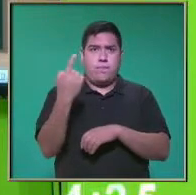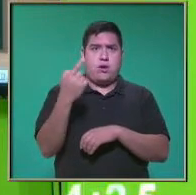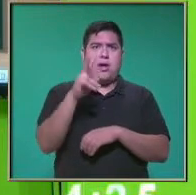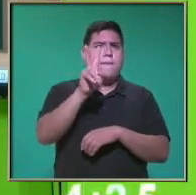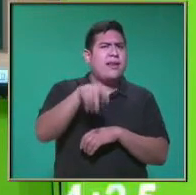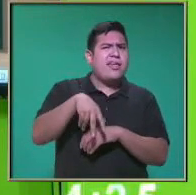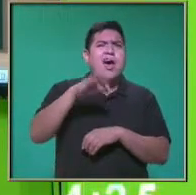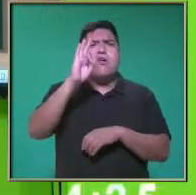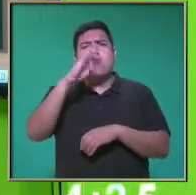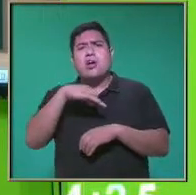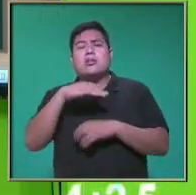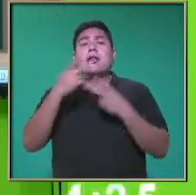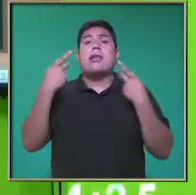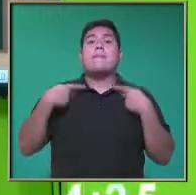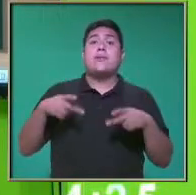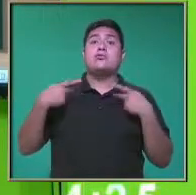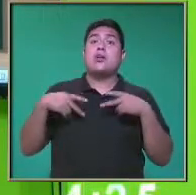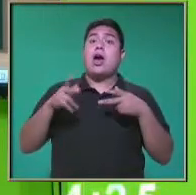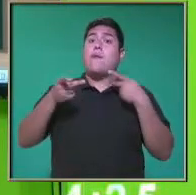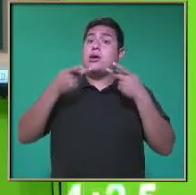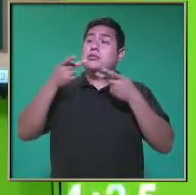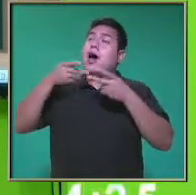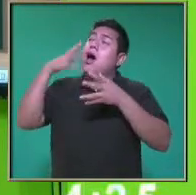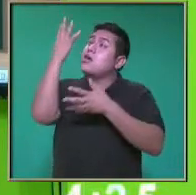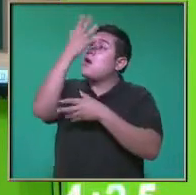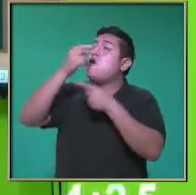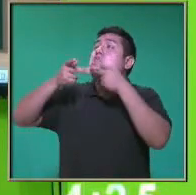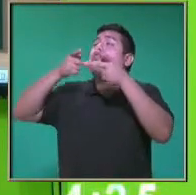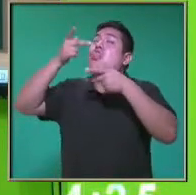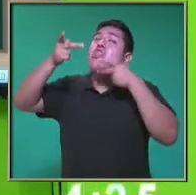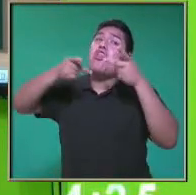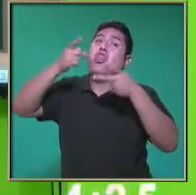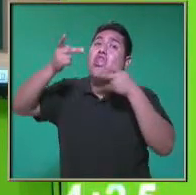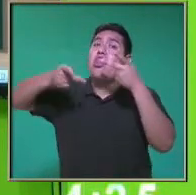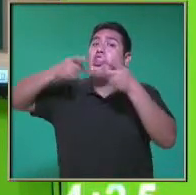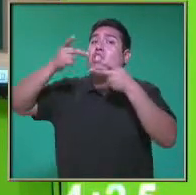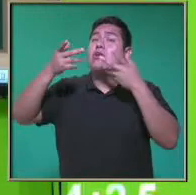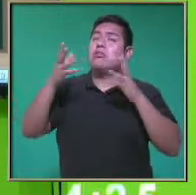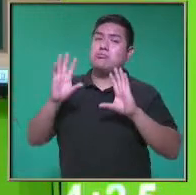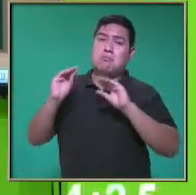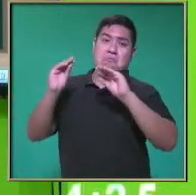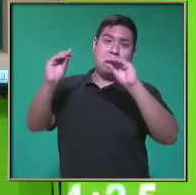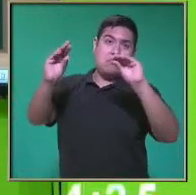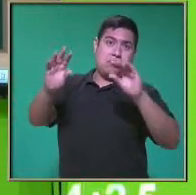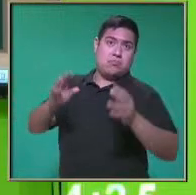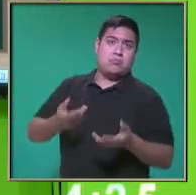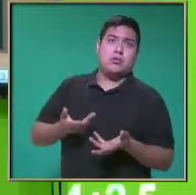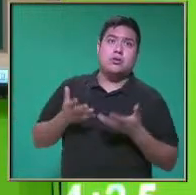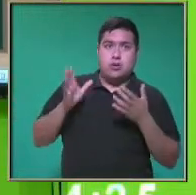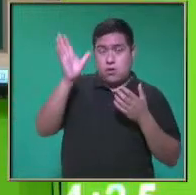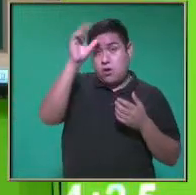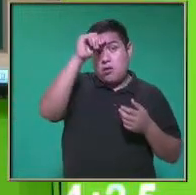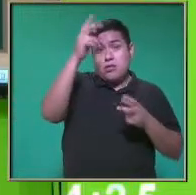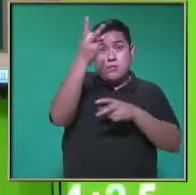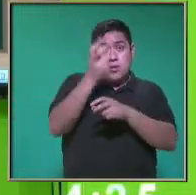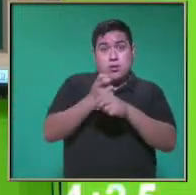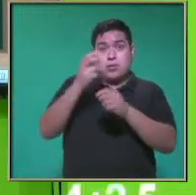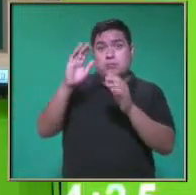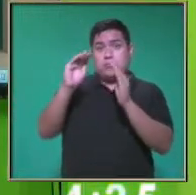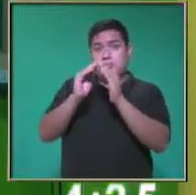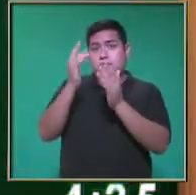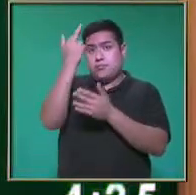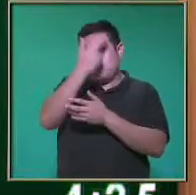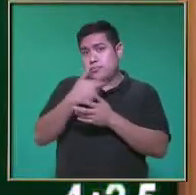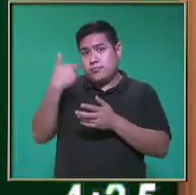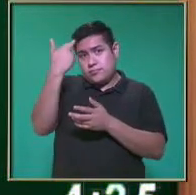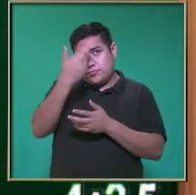que sea cierto que las personas que adulan a los demás es porque quieren solamente algo a cambio? Te invito a que lo analices en casa.